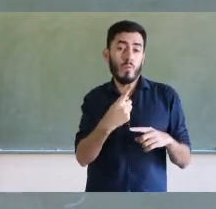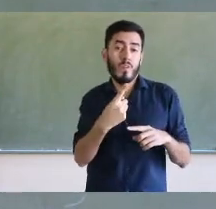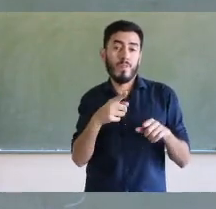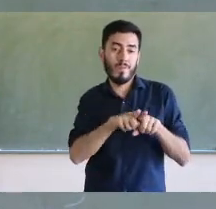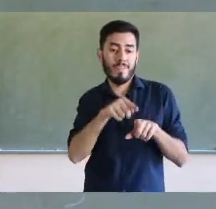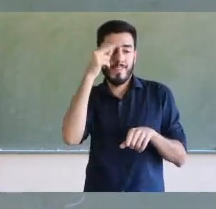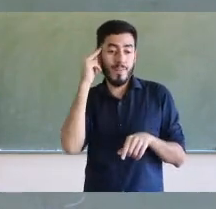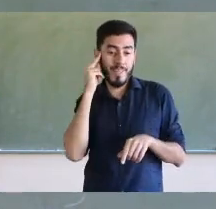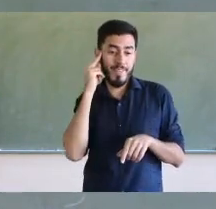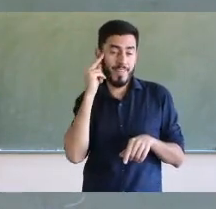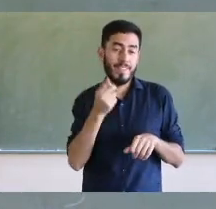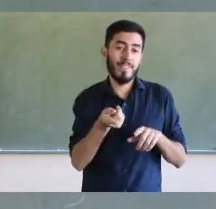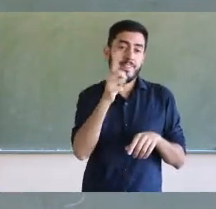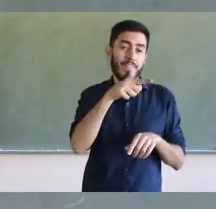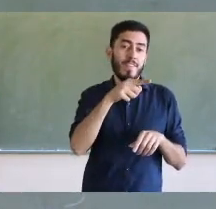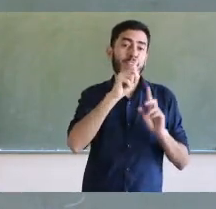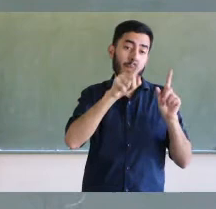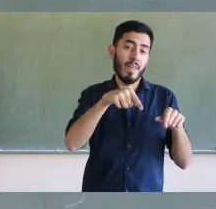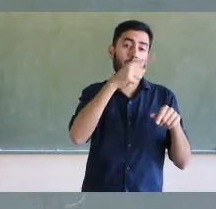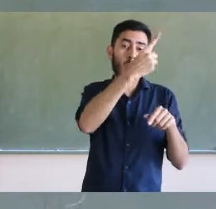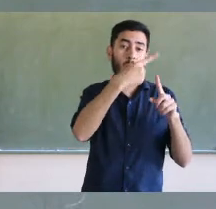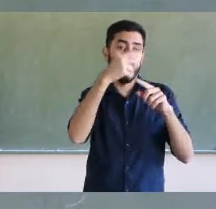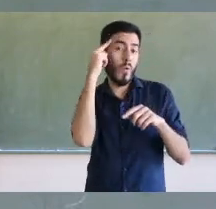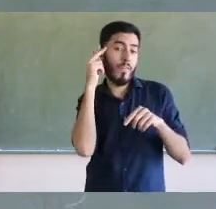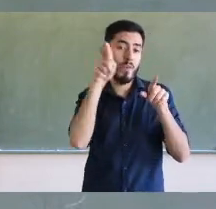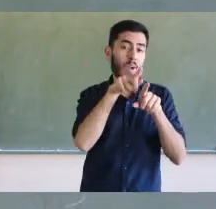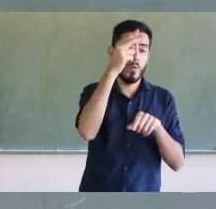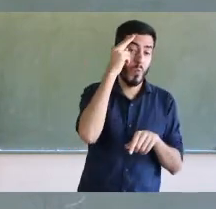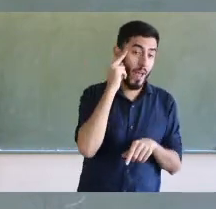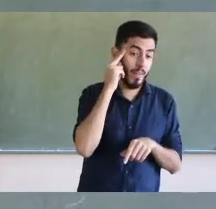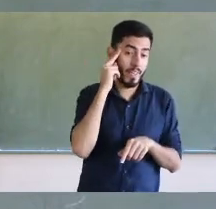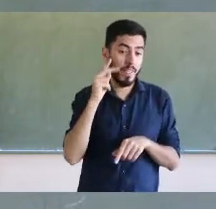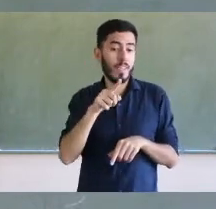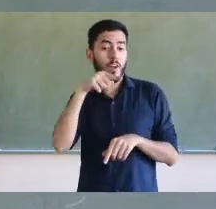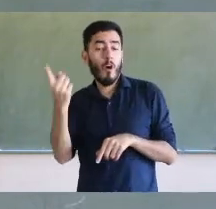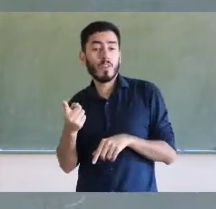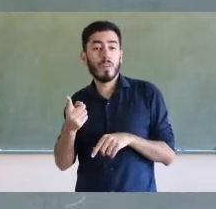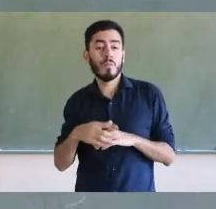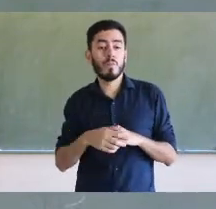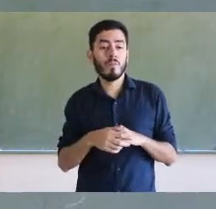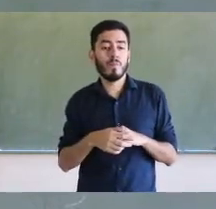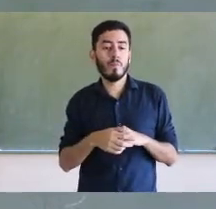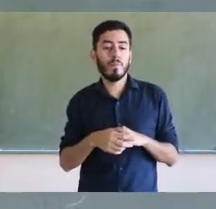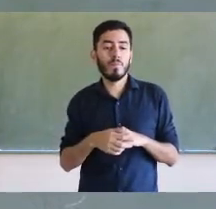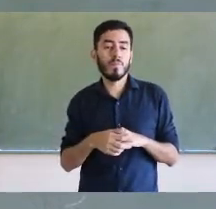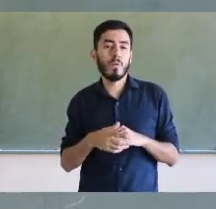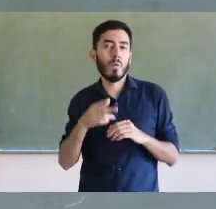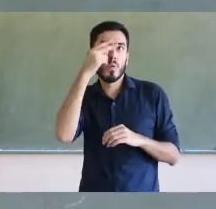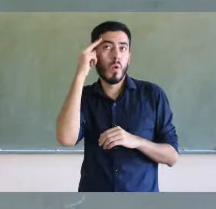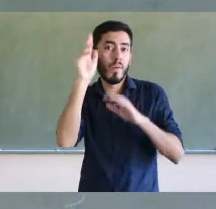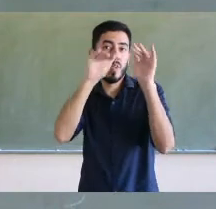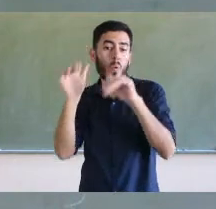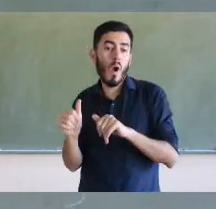tanto, al 1 del numerador también lo multiplico por 9. Y acá, ¿sí? Como el denominador es el mismo, dejo también